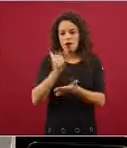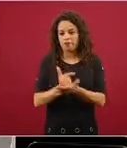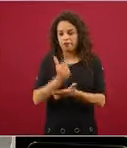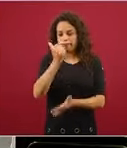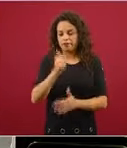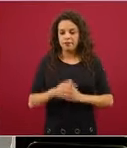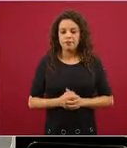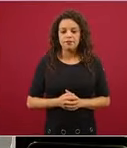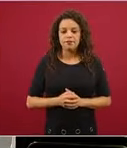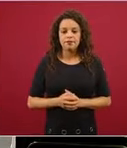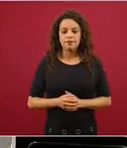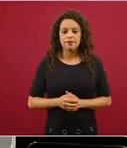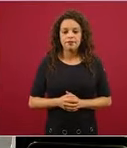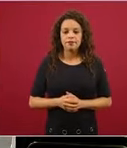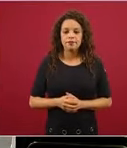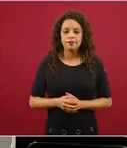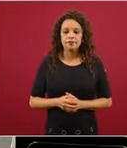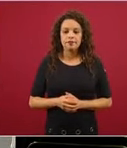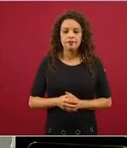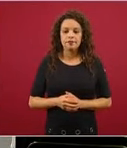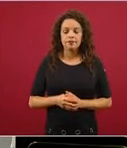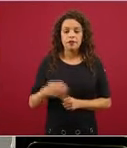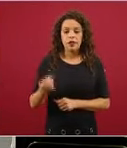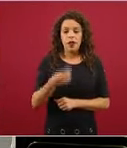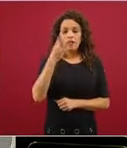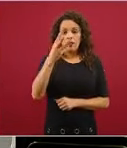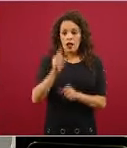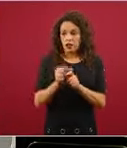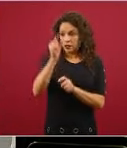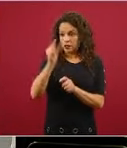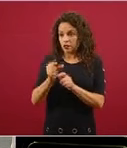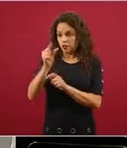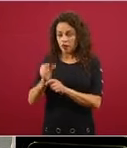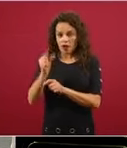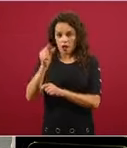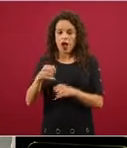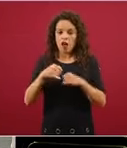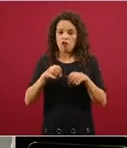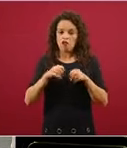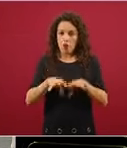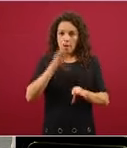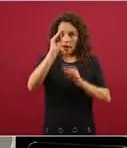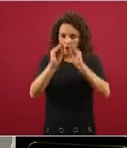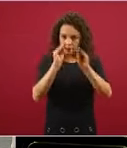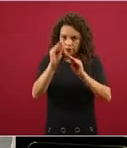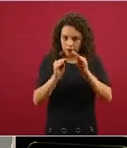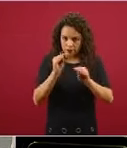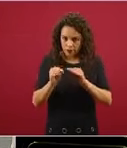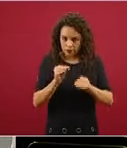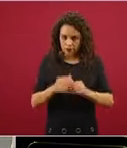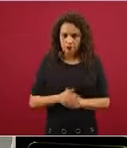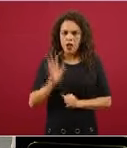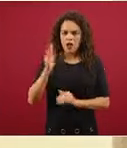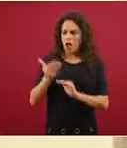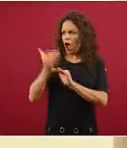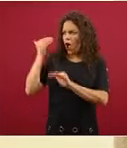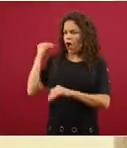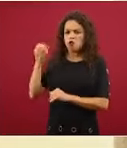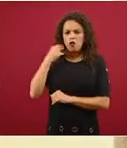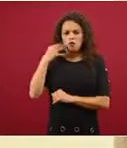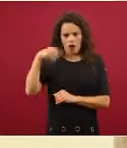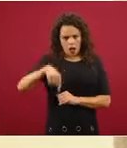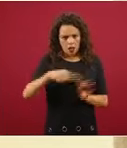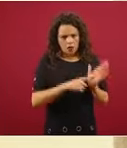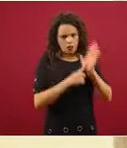Vamos a actualizar 3 gráficas que en su momento ya las habíamos presentado en conferencias anteriores, pero teníamos